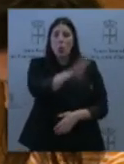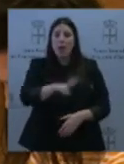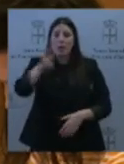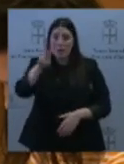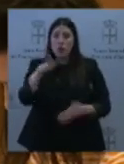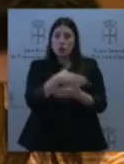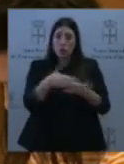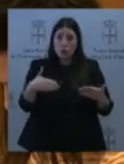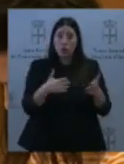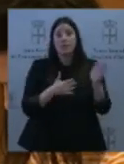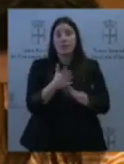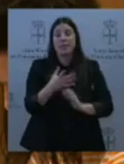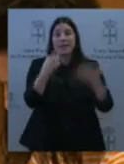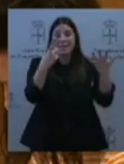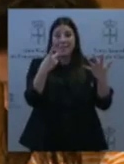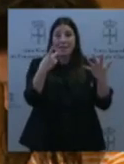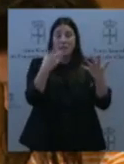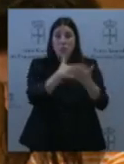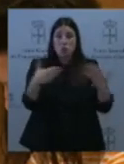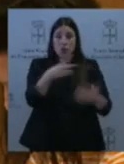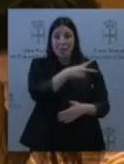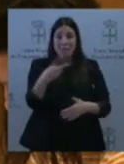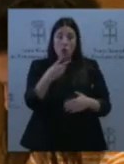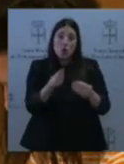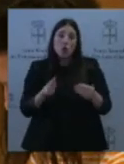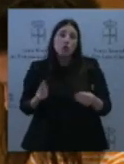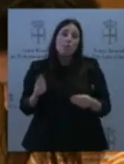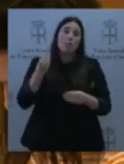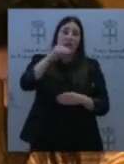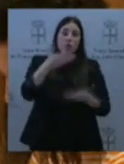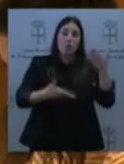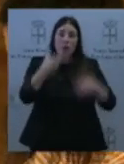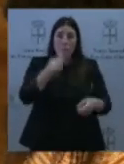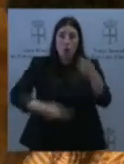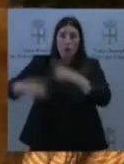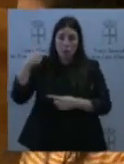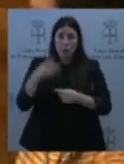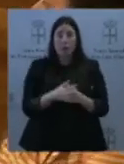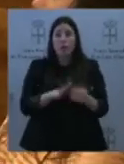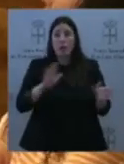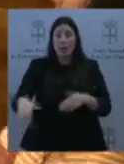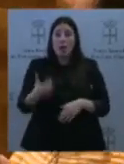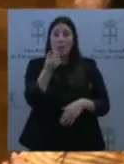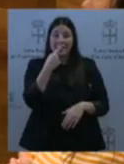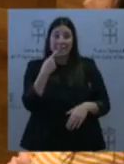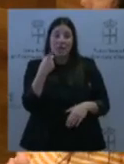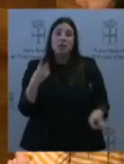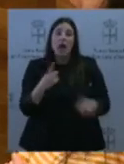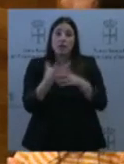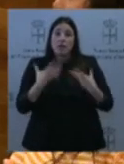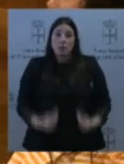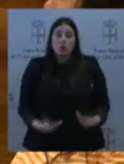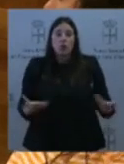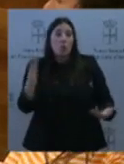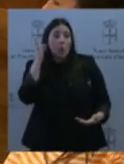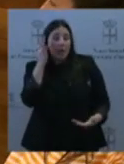en antidepresivos y 300.000 ansiolíticos, que se resume en que 1.200 mujeres menores de 30 años y 400 varones